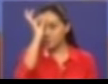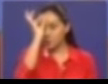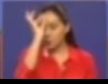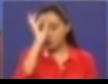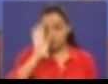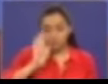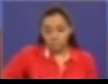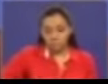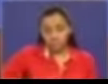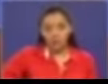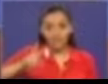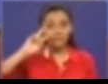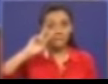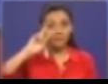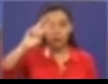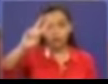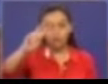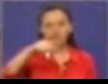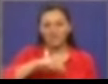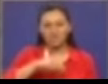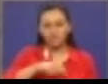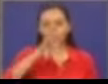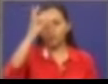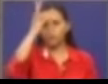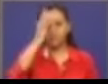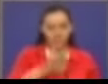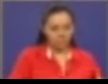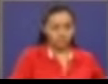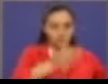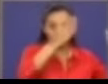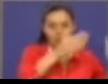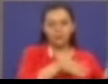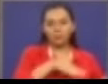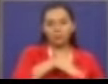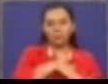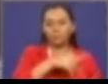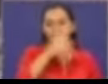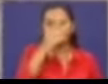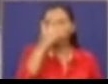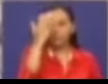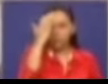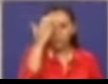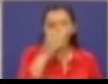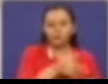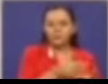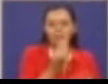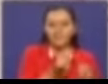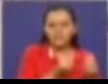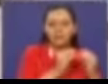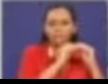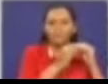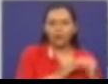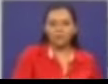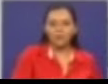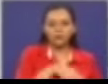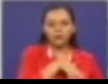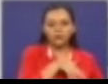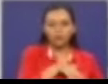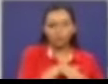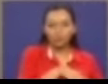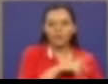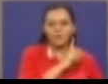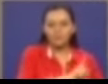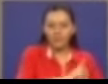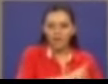su concepción es un hospital docente, un hospital que se preocupa de la formación de nuestros queridos médicos,